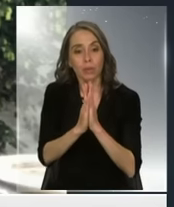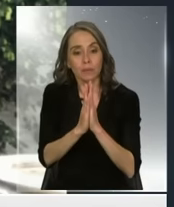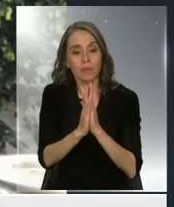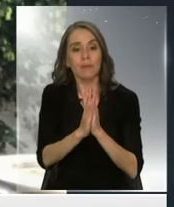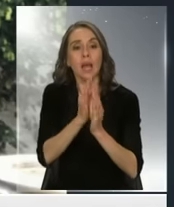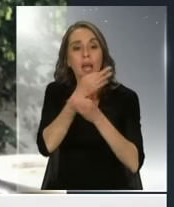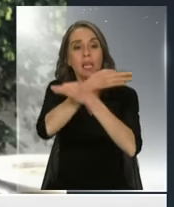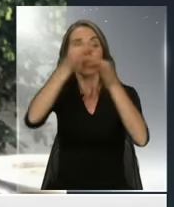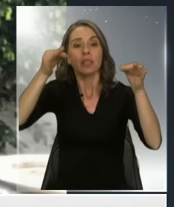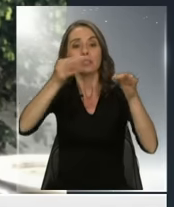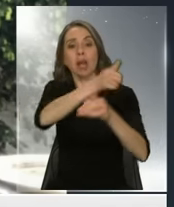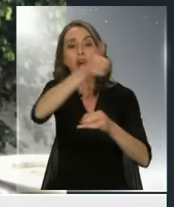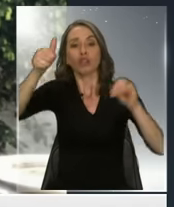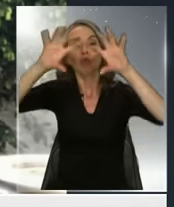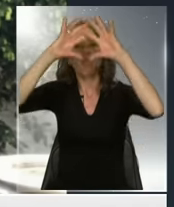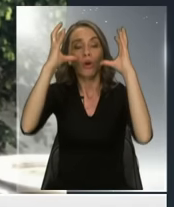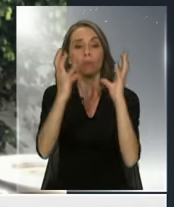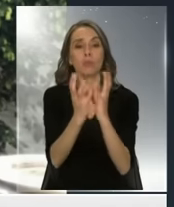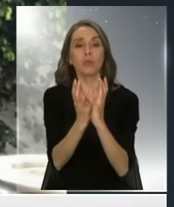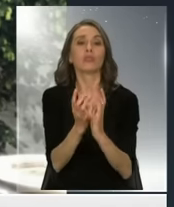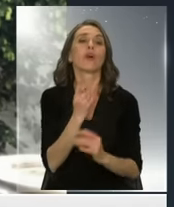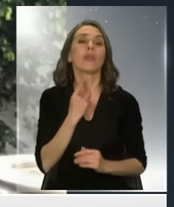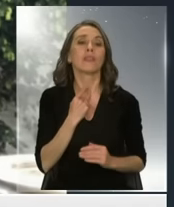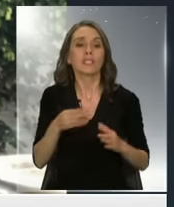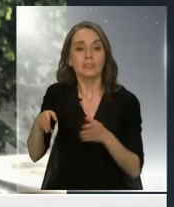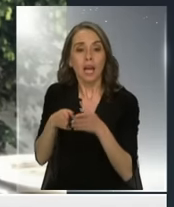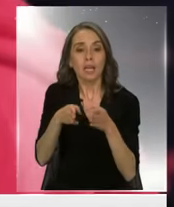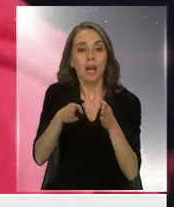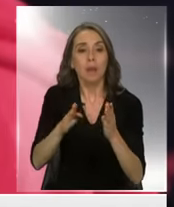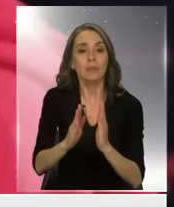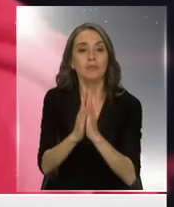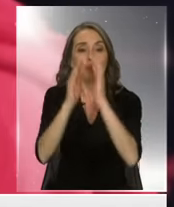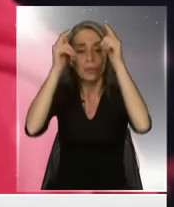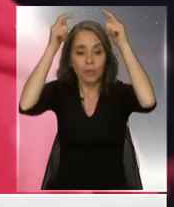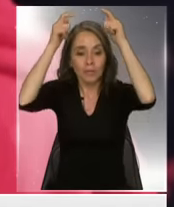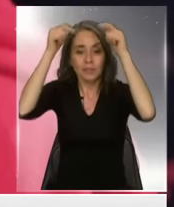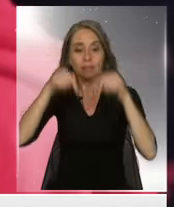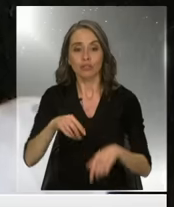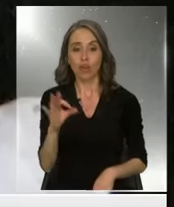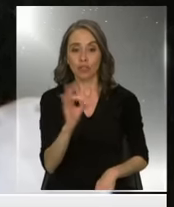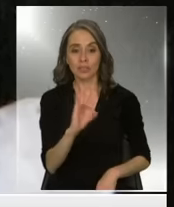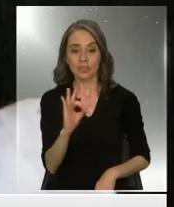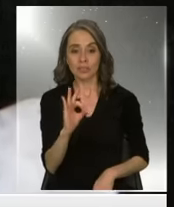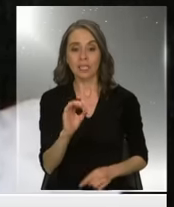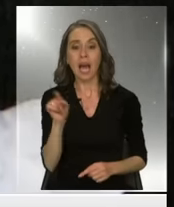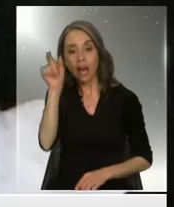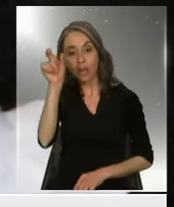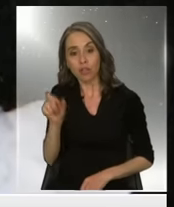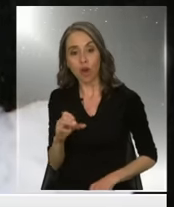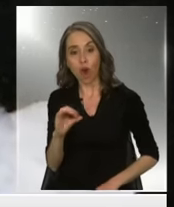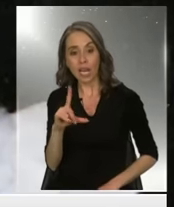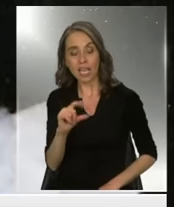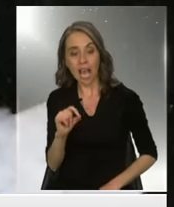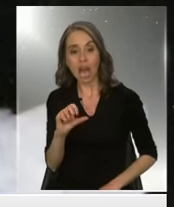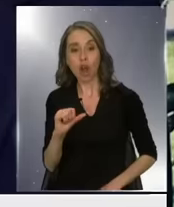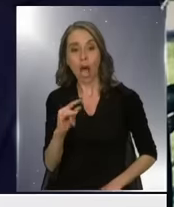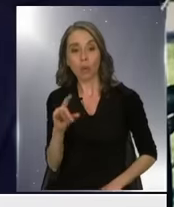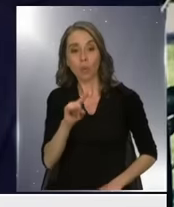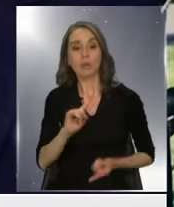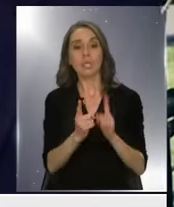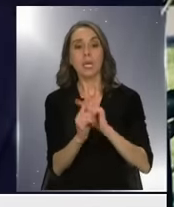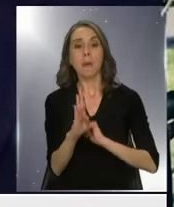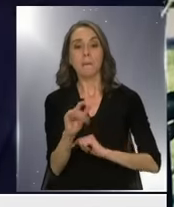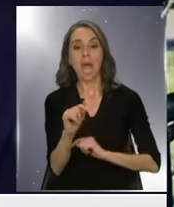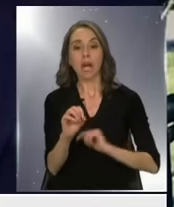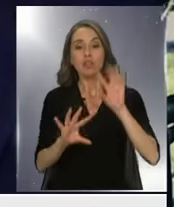mundo entero el deseo de un camino de santidad. Este sábado será la beatificación de Carlo Acutis, un joven